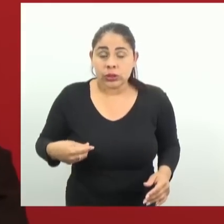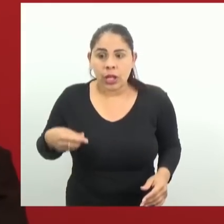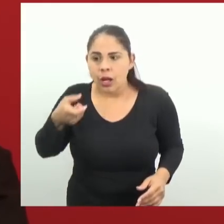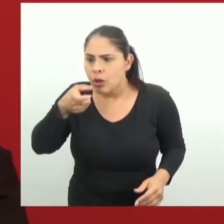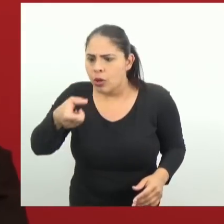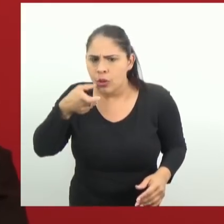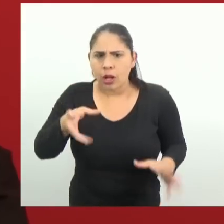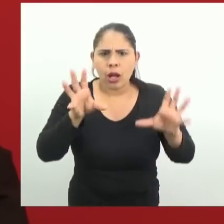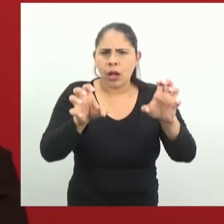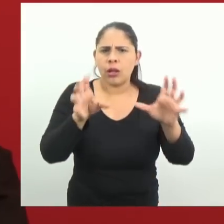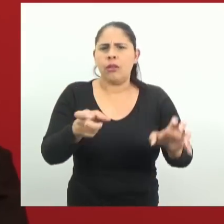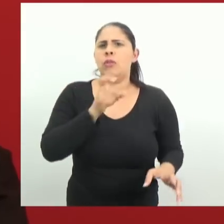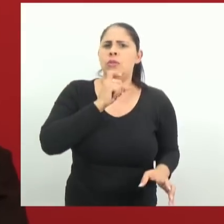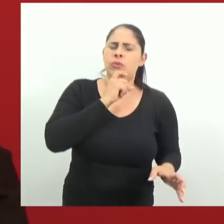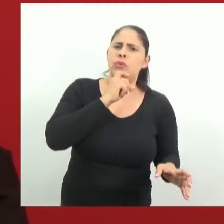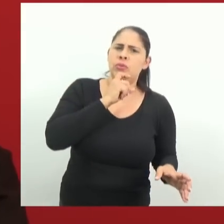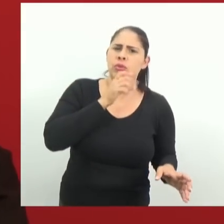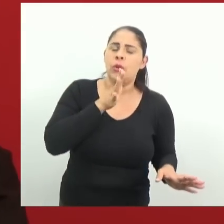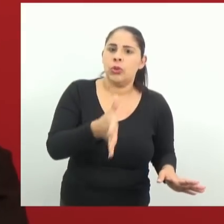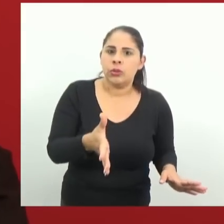razón es esta.